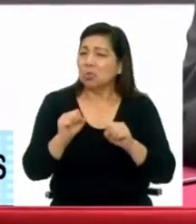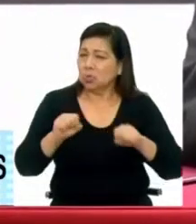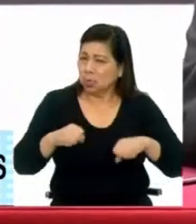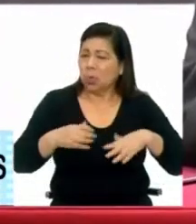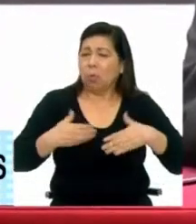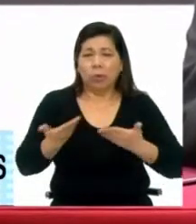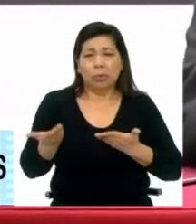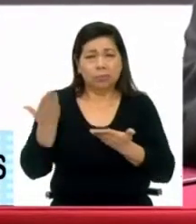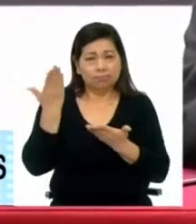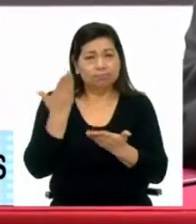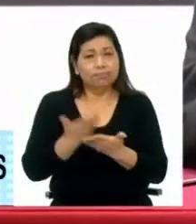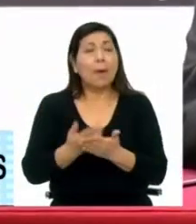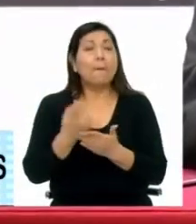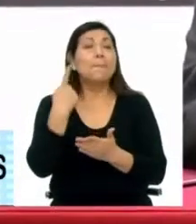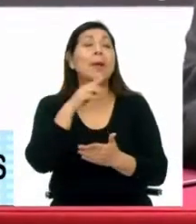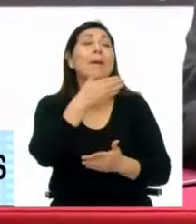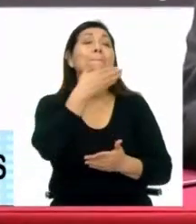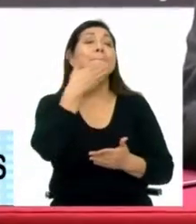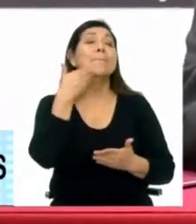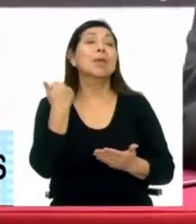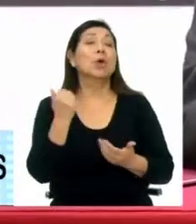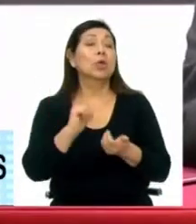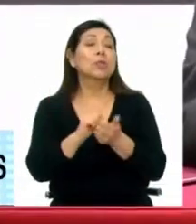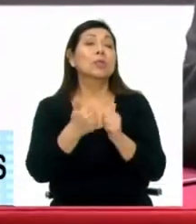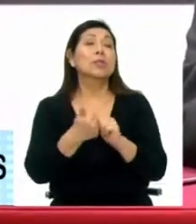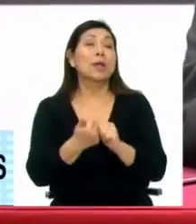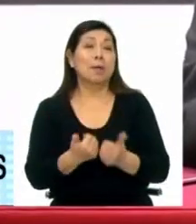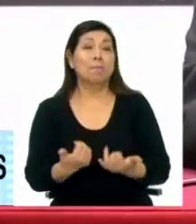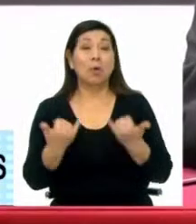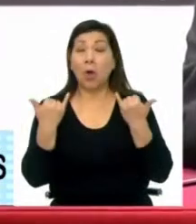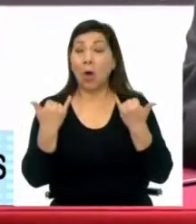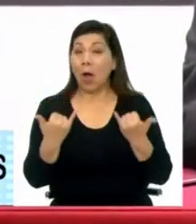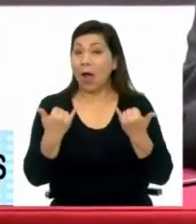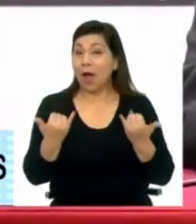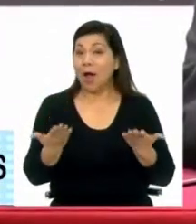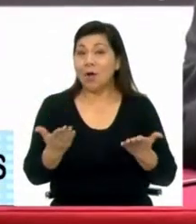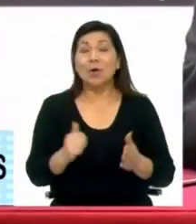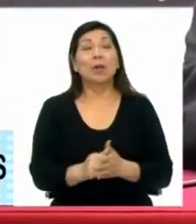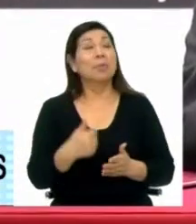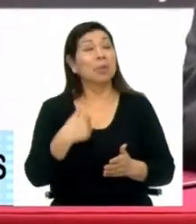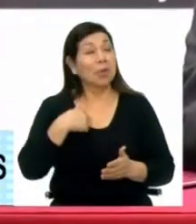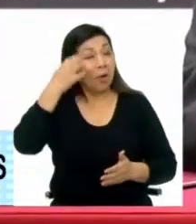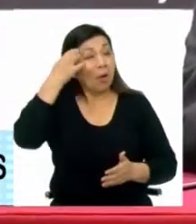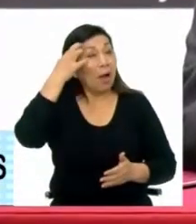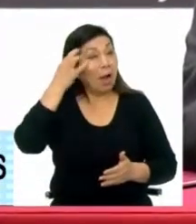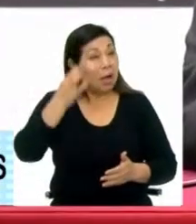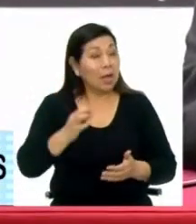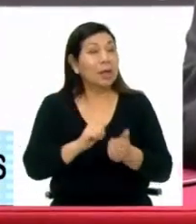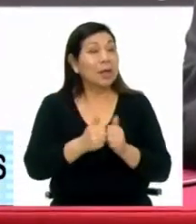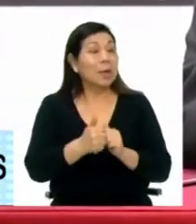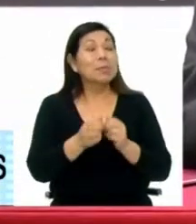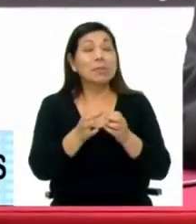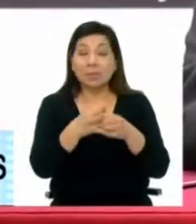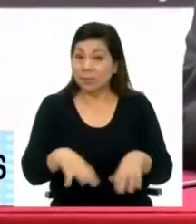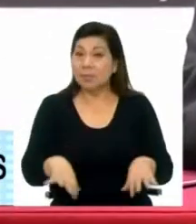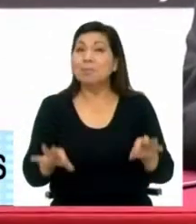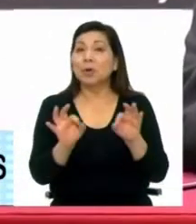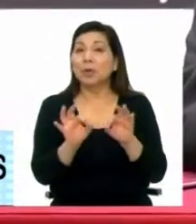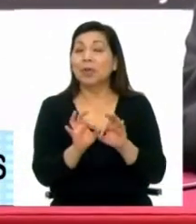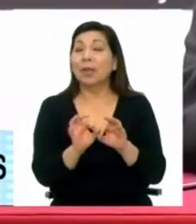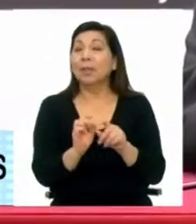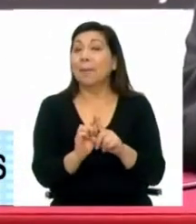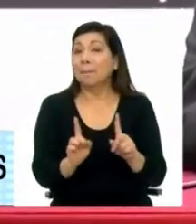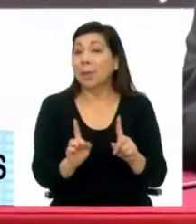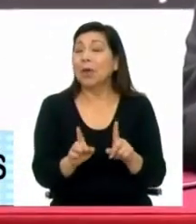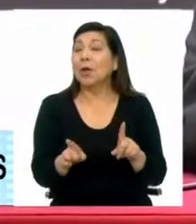se pueden implementar para mejorar esta reforma. En este momento creo que la reforma es importante,